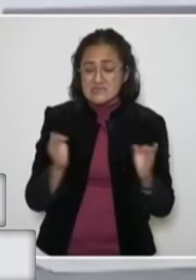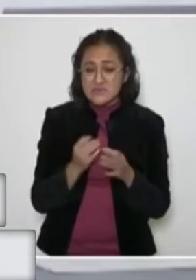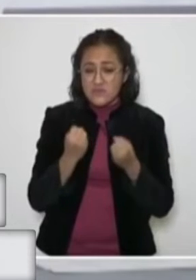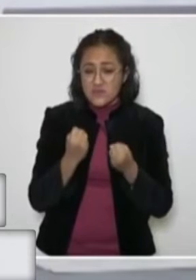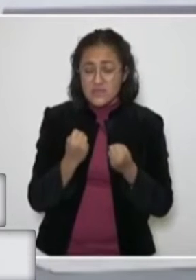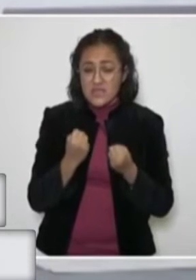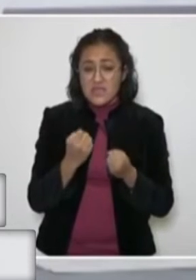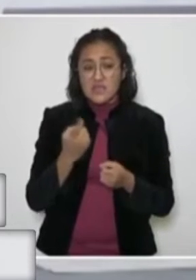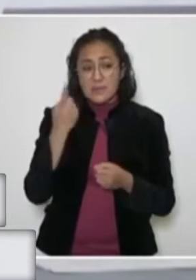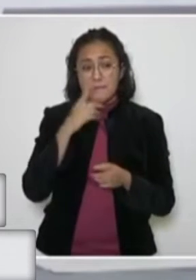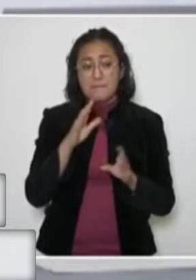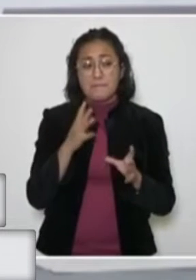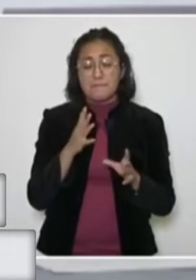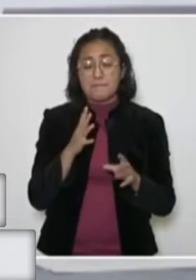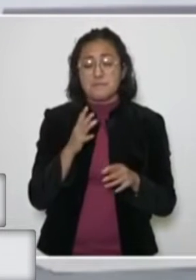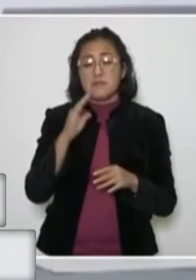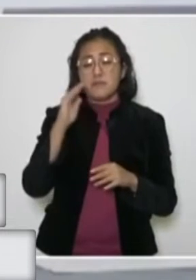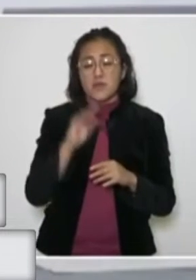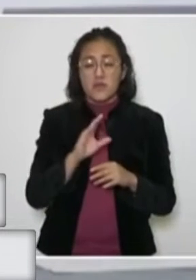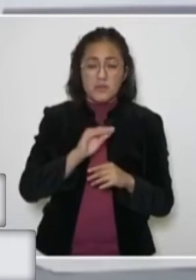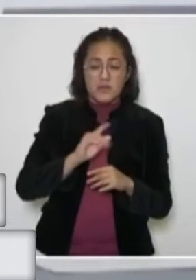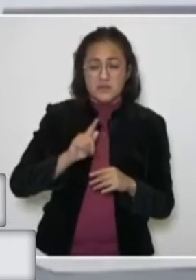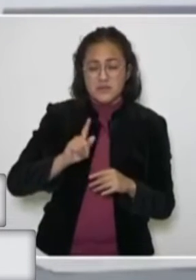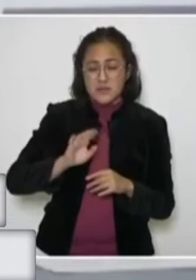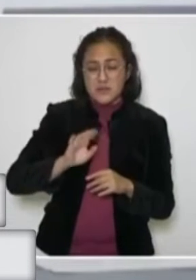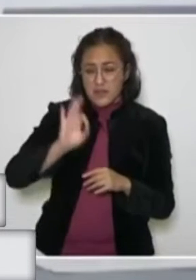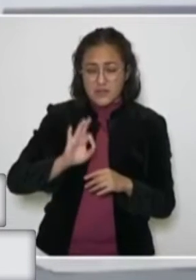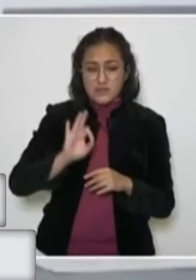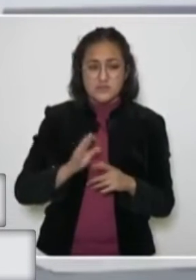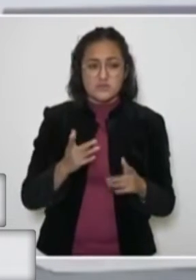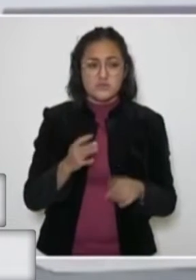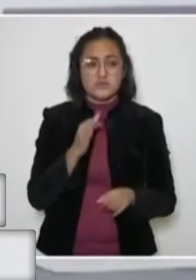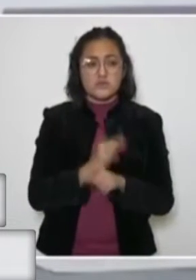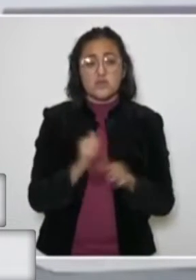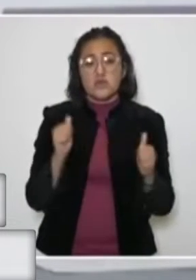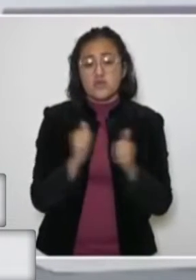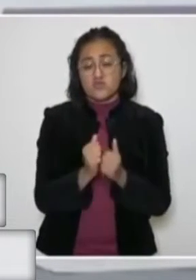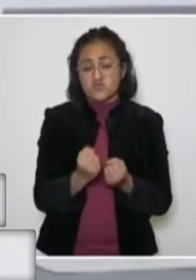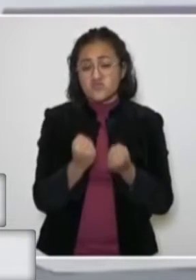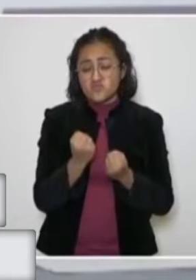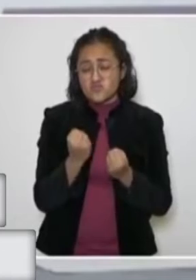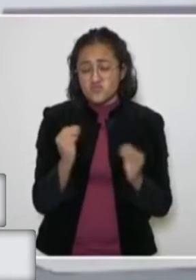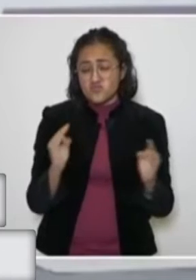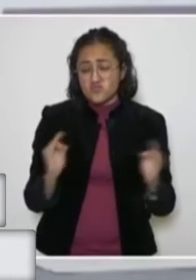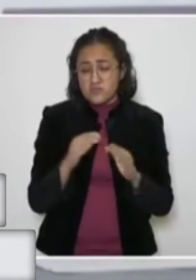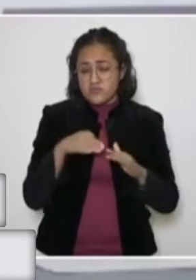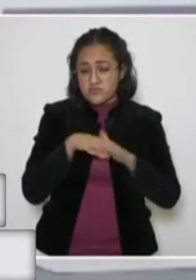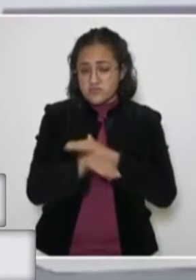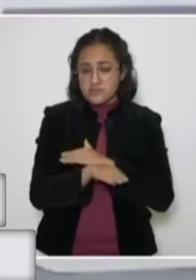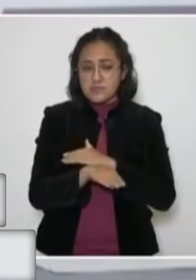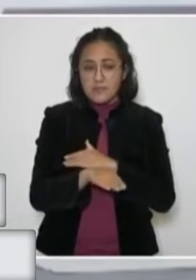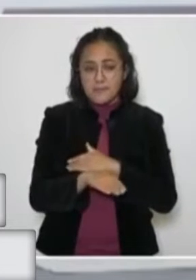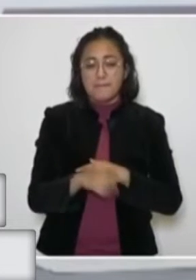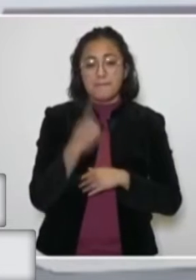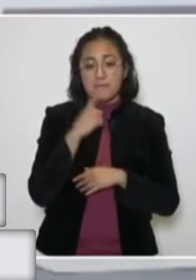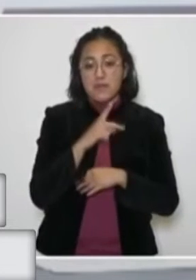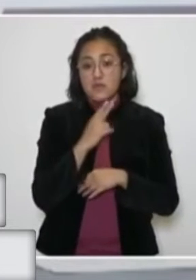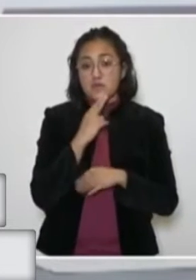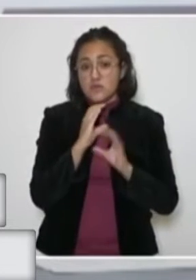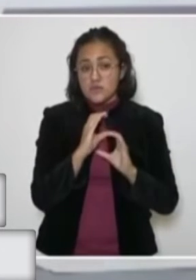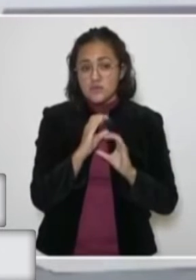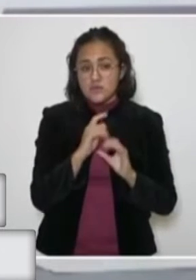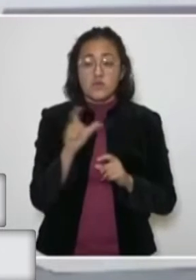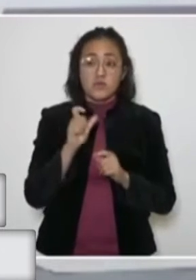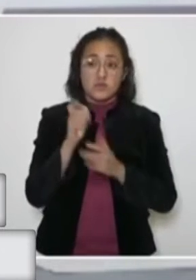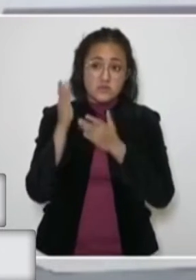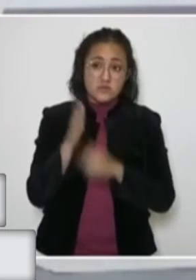muy especial de menos 90, menos 70. El manejo es con ultracongeladores. De todo el tiempo que desde que